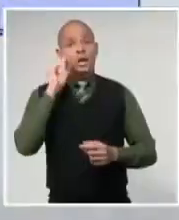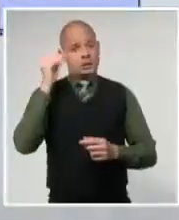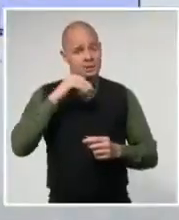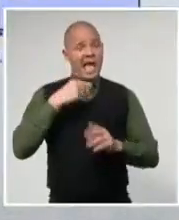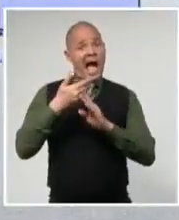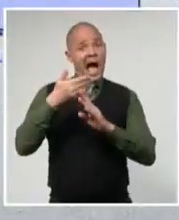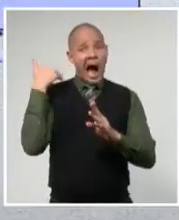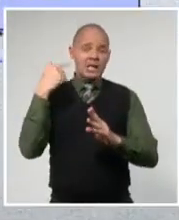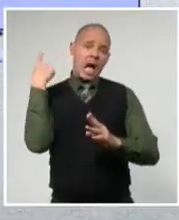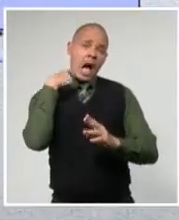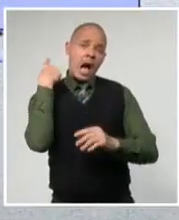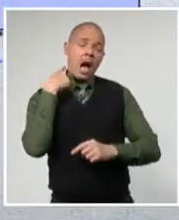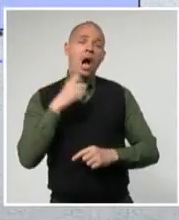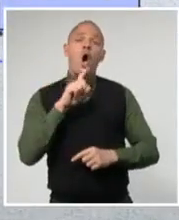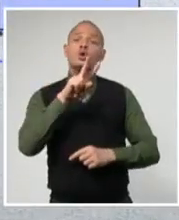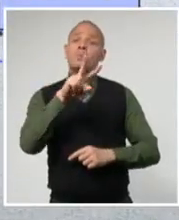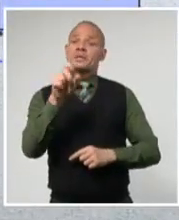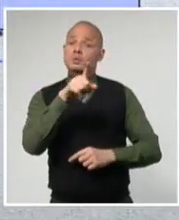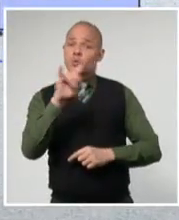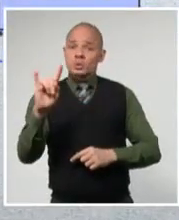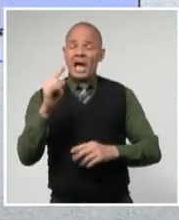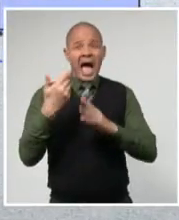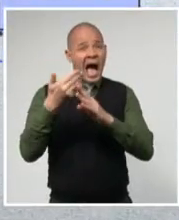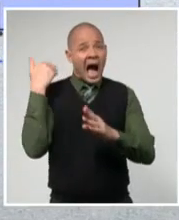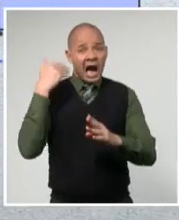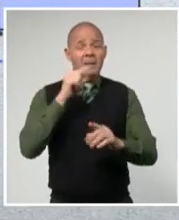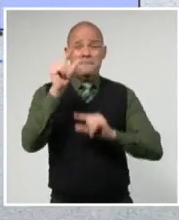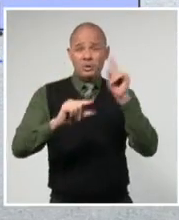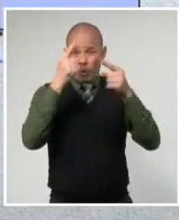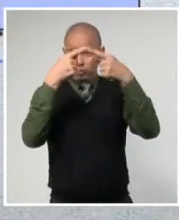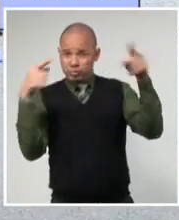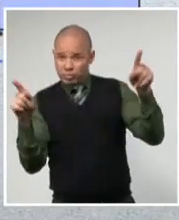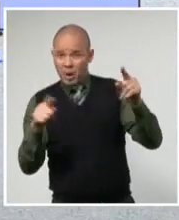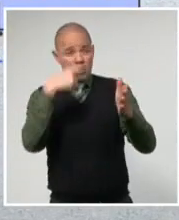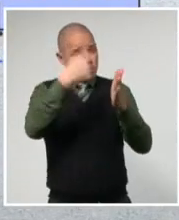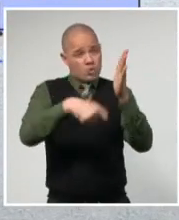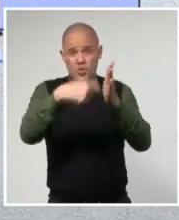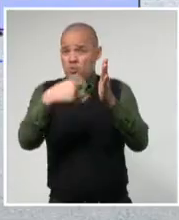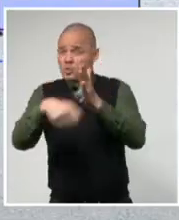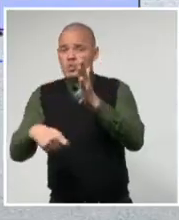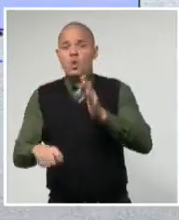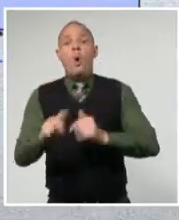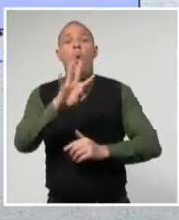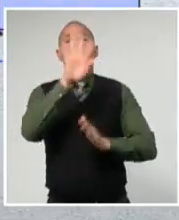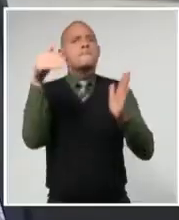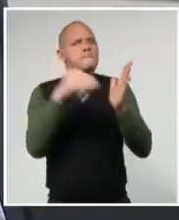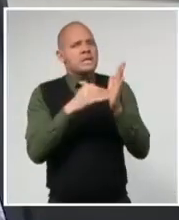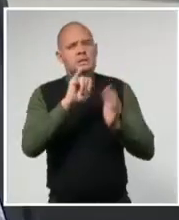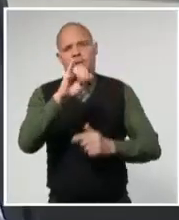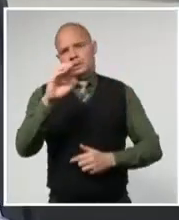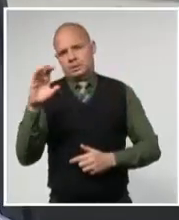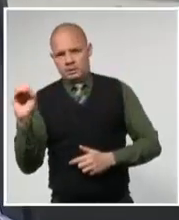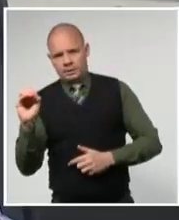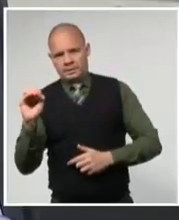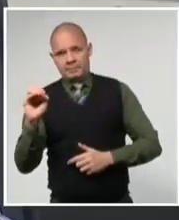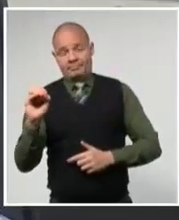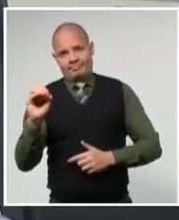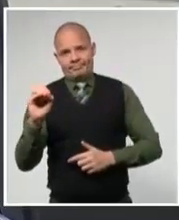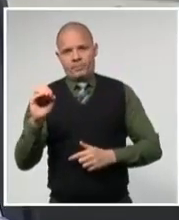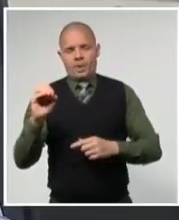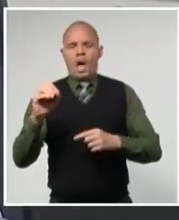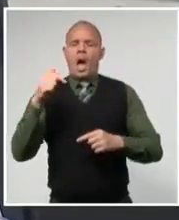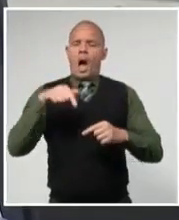superaban las 4.600. En otro momento, el ministro de Energía y Minas, Libán Arronte